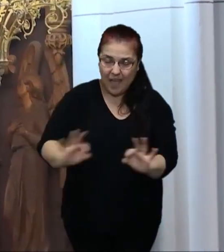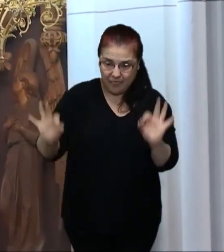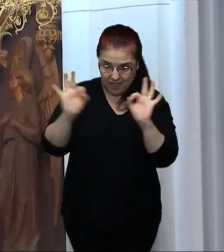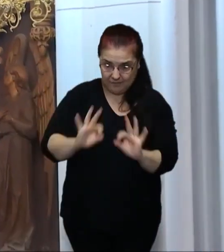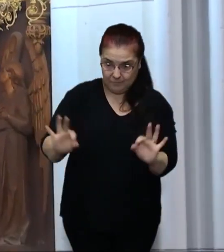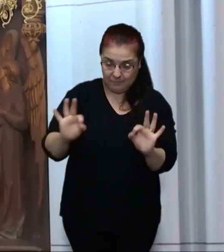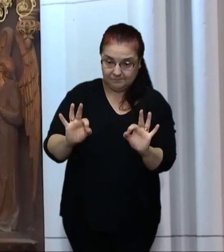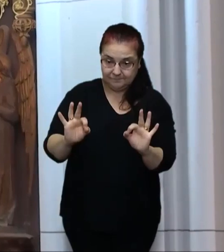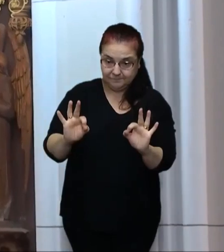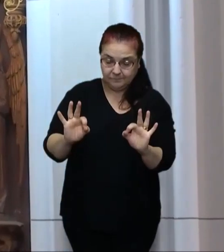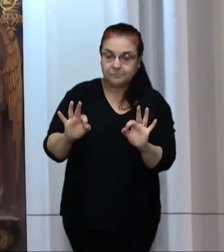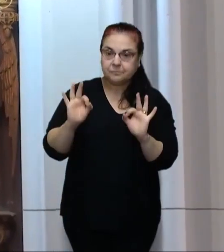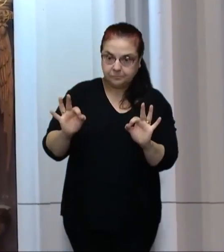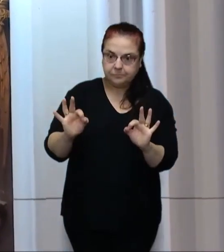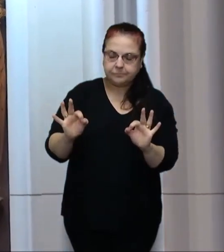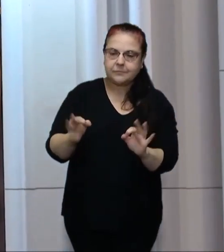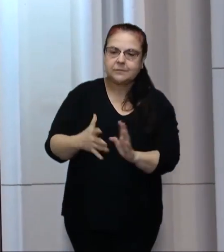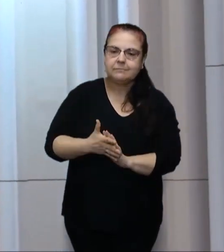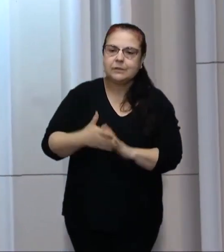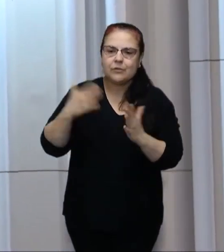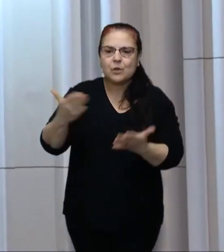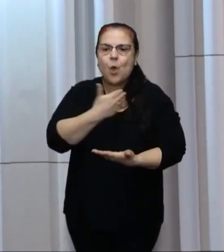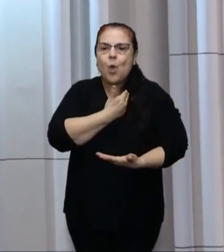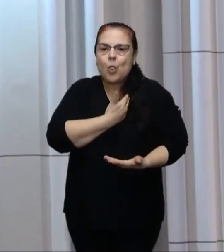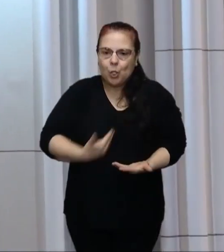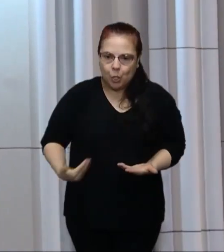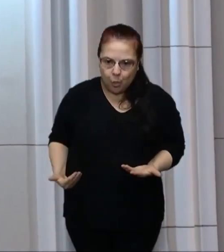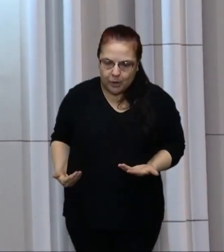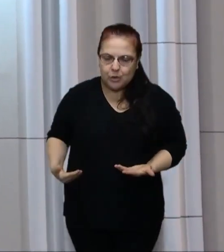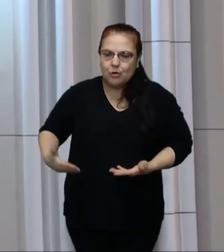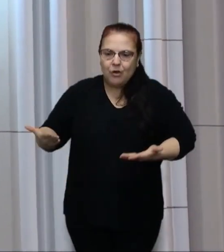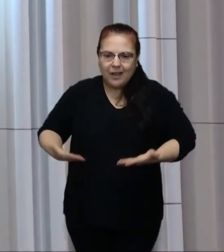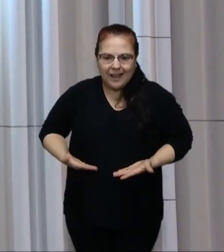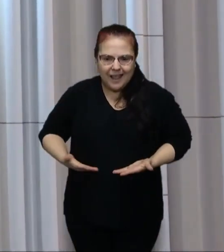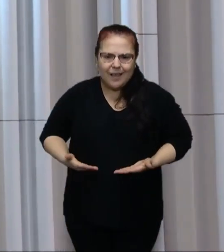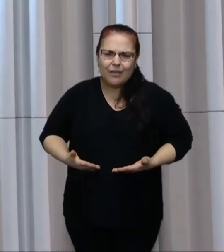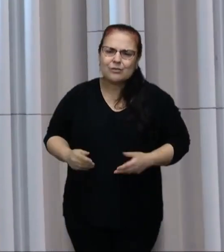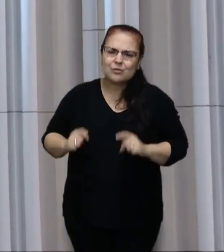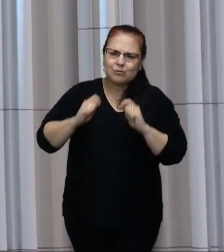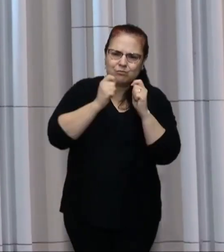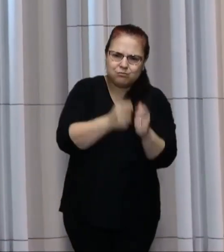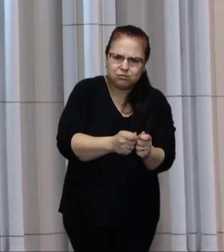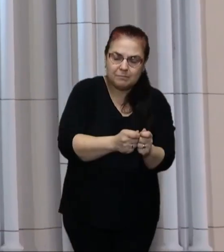criados que les envían, los maltratan y hasta los matan.